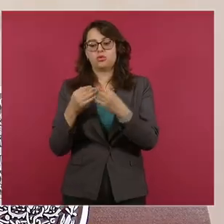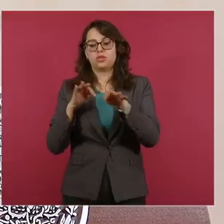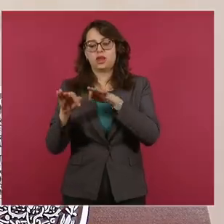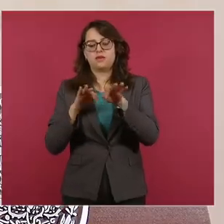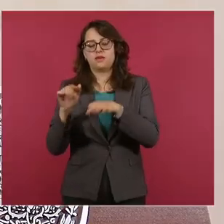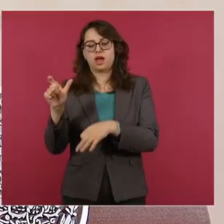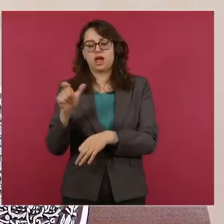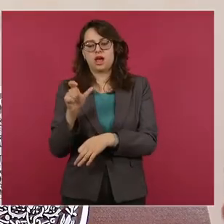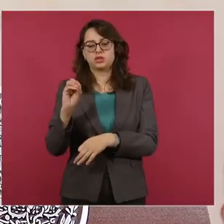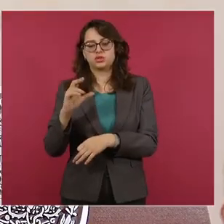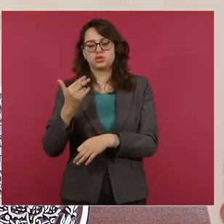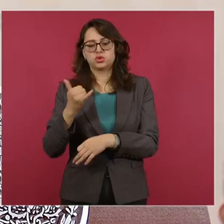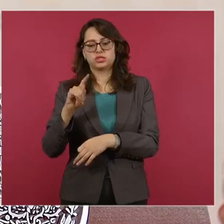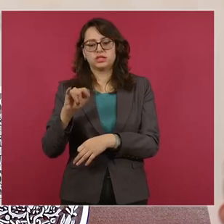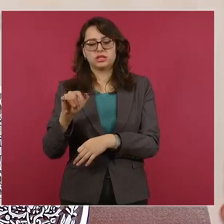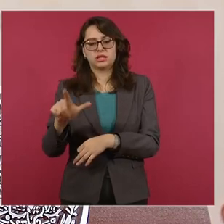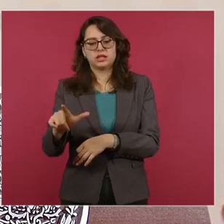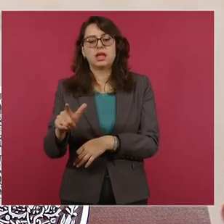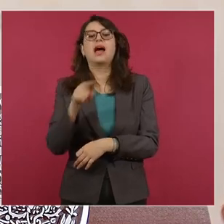Gurría,